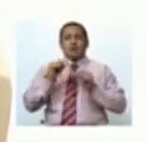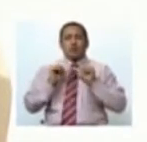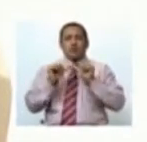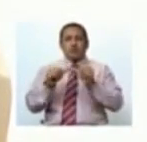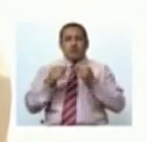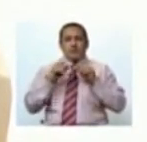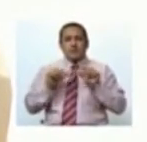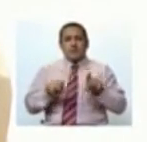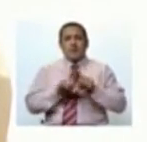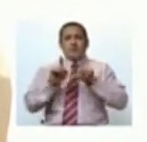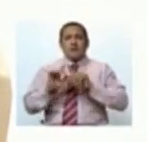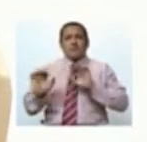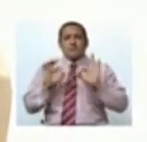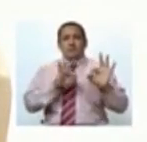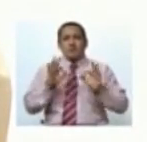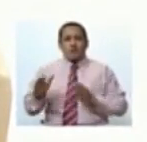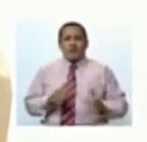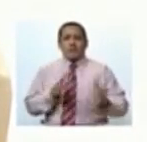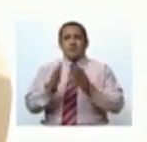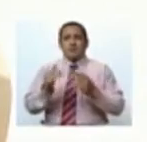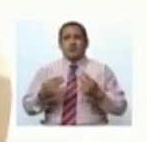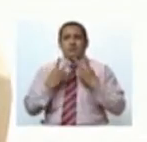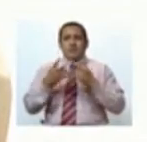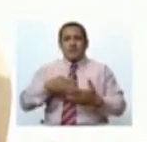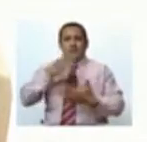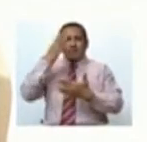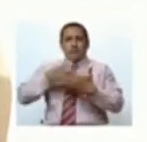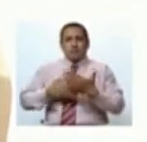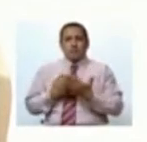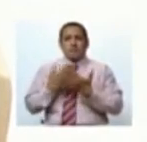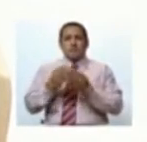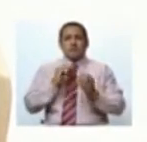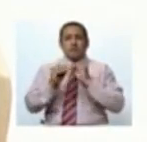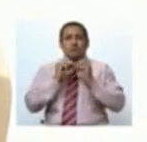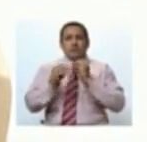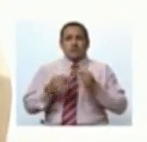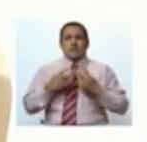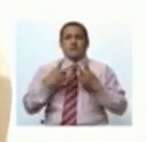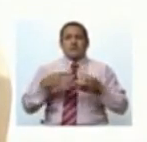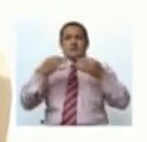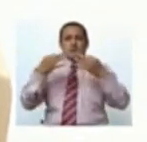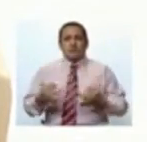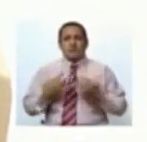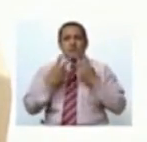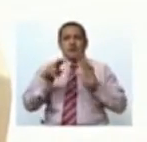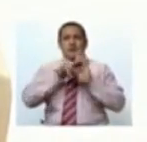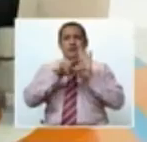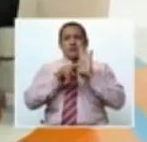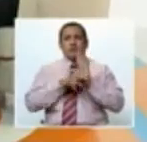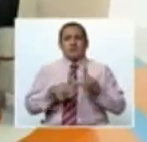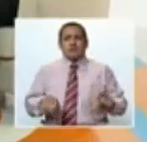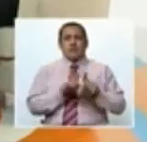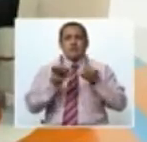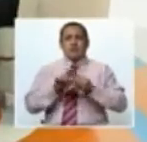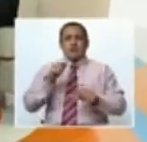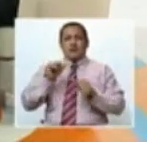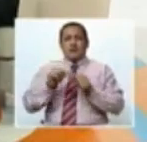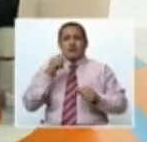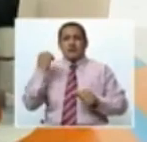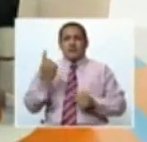debe seguir el mismo parámetro estricto de evaluación objetivo que eventualmente se siguen en las normas de responsabilidad